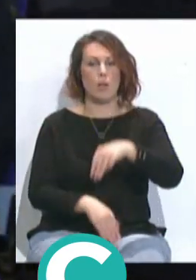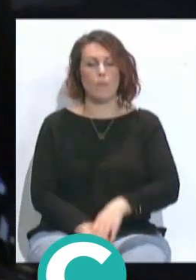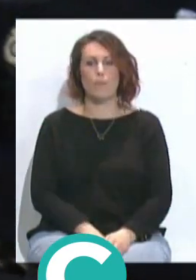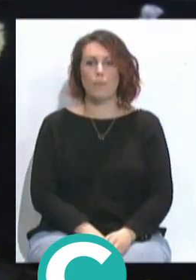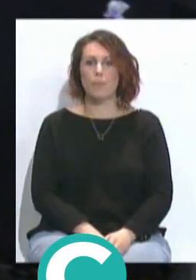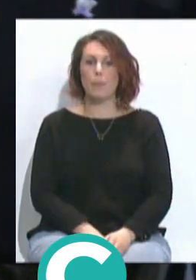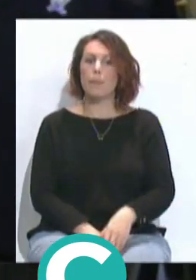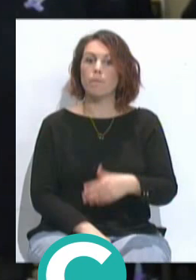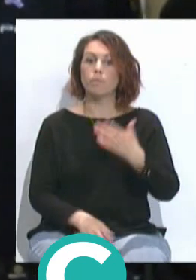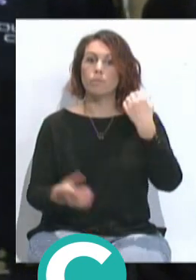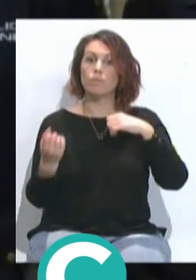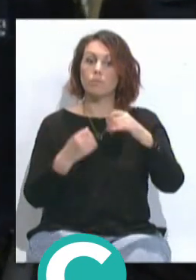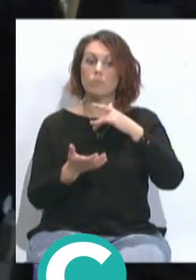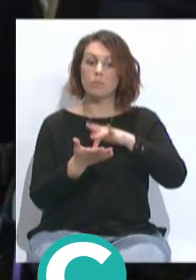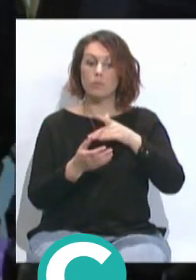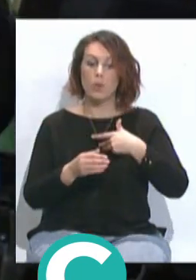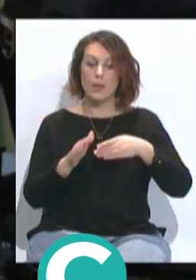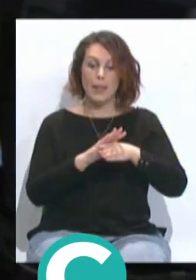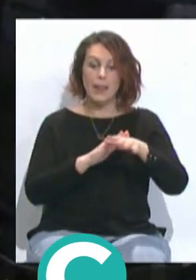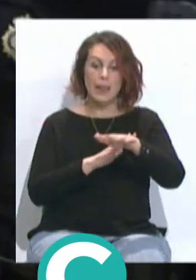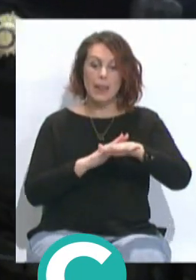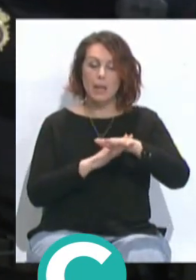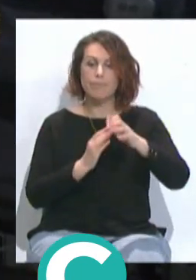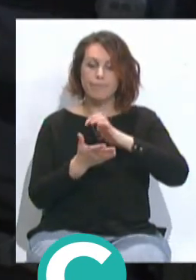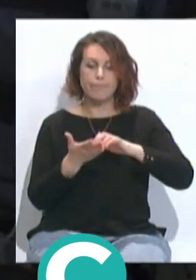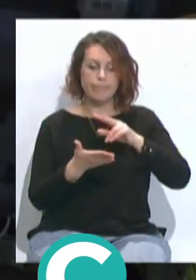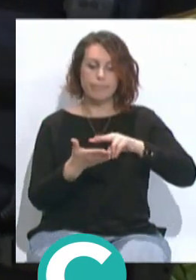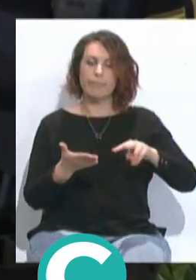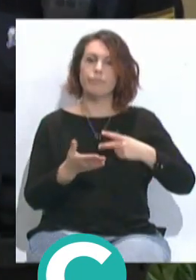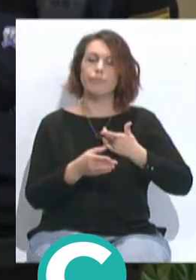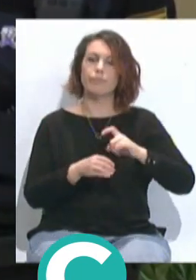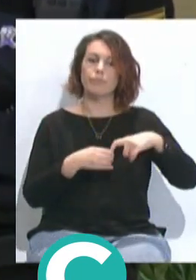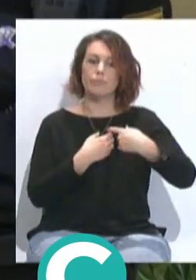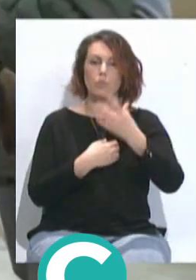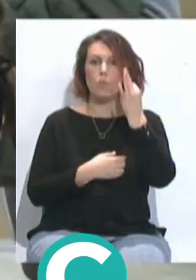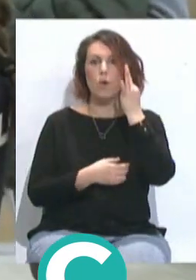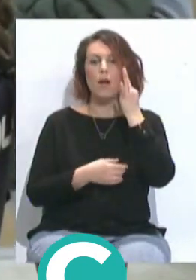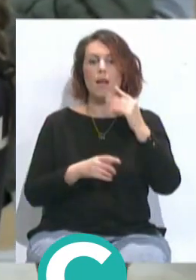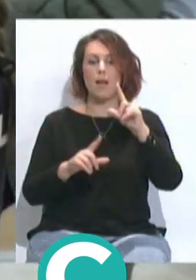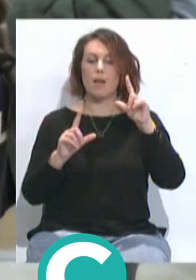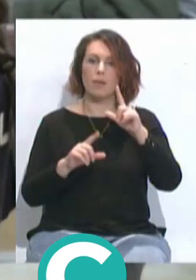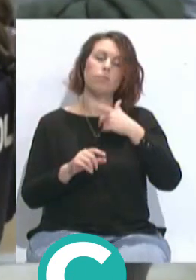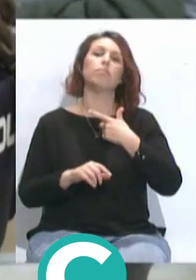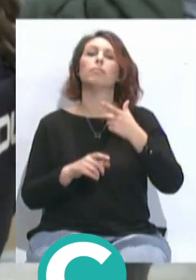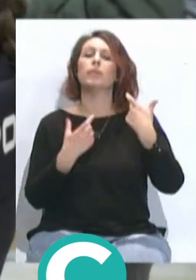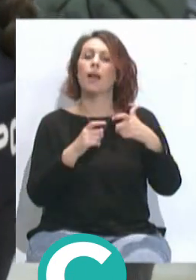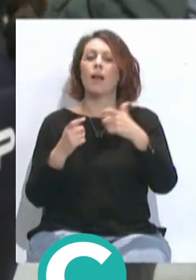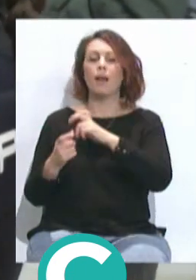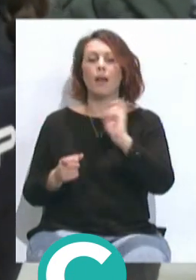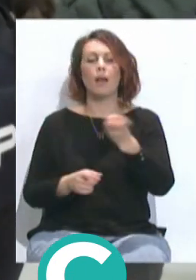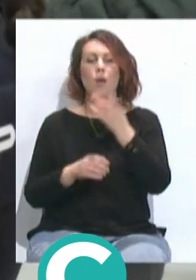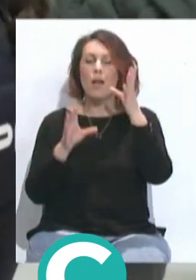El acto se ha celebrado en el hall y en la lectura del manifiesto han participado mujeres que representaban a diferentes sectores,